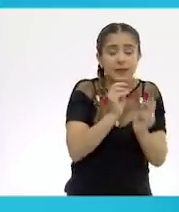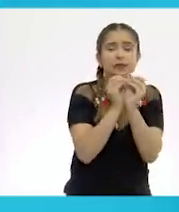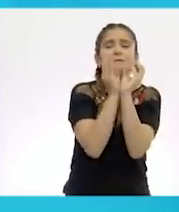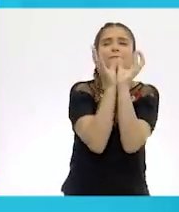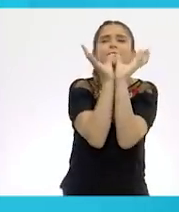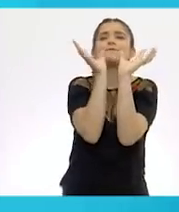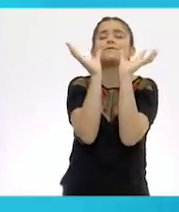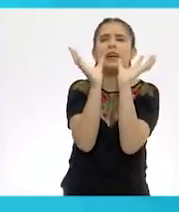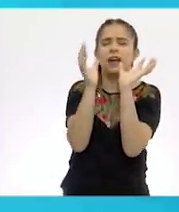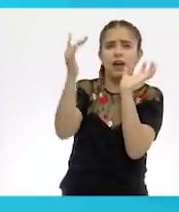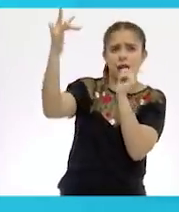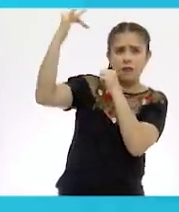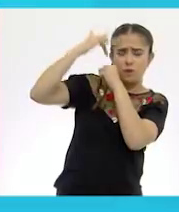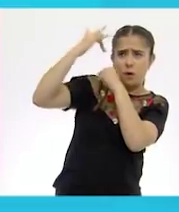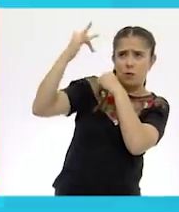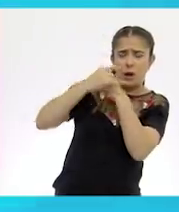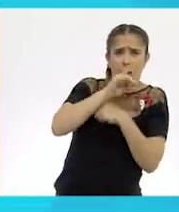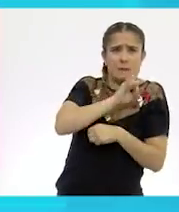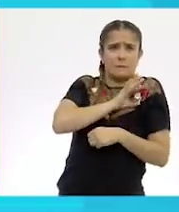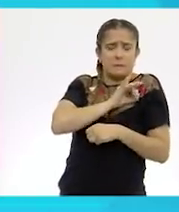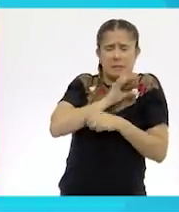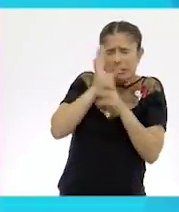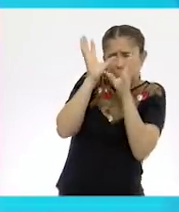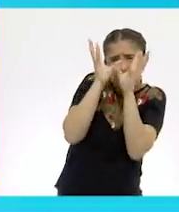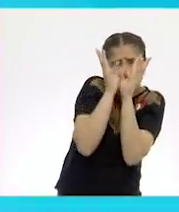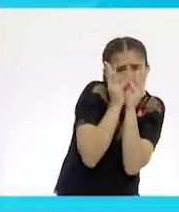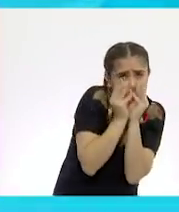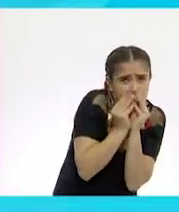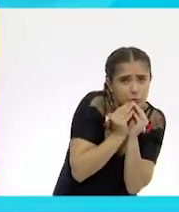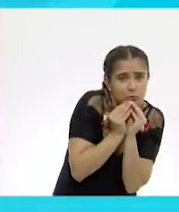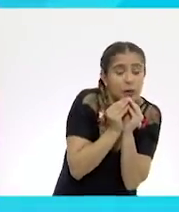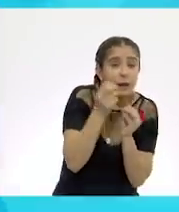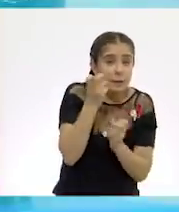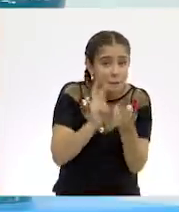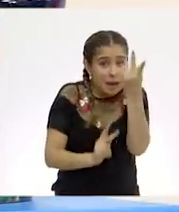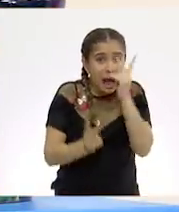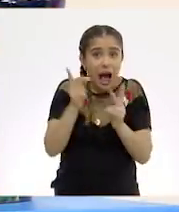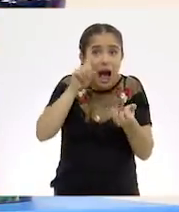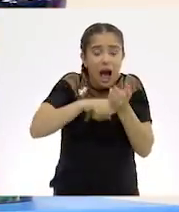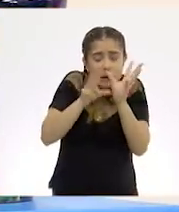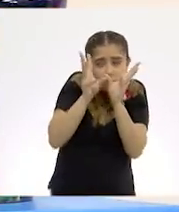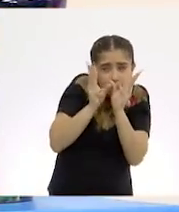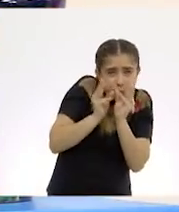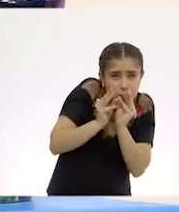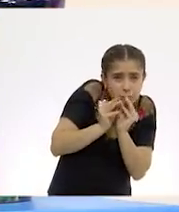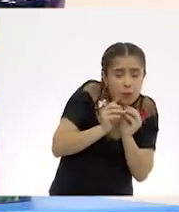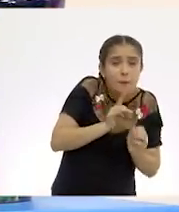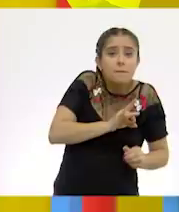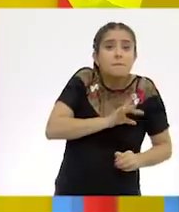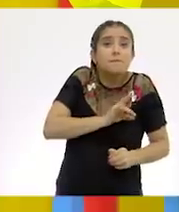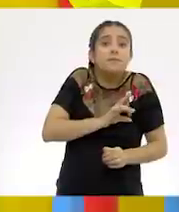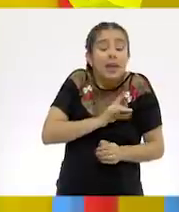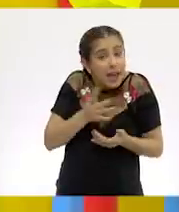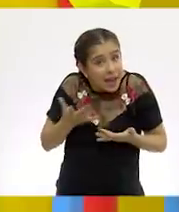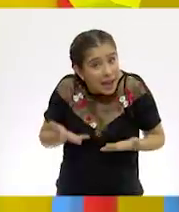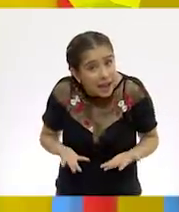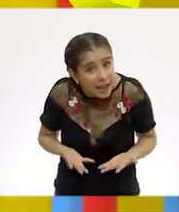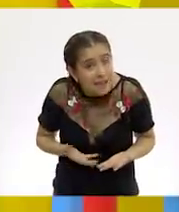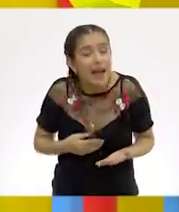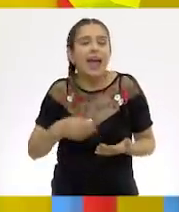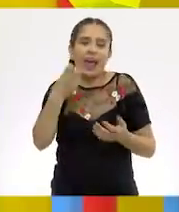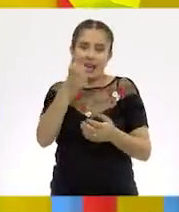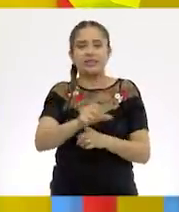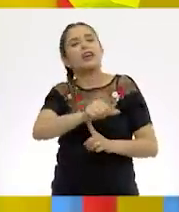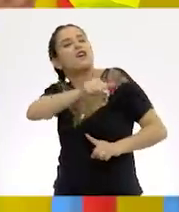se encogen. Por eso nosotros vemos ese movimiento. Entonces ya tenemos otra característica que una niña